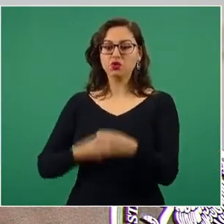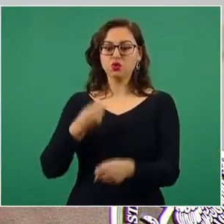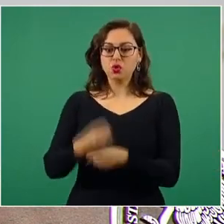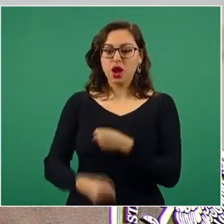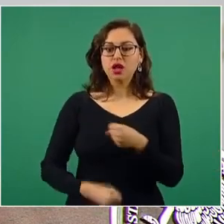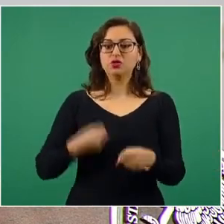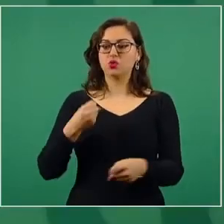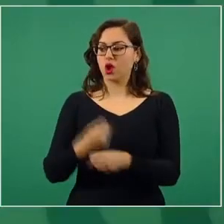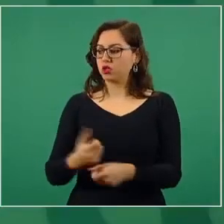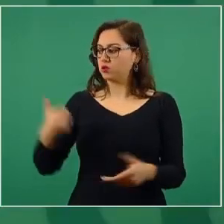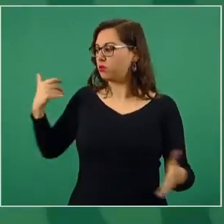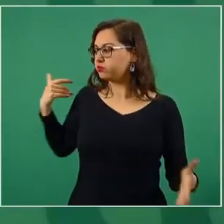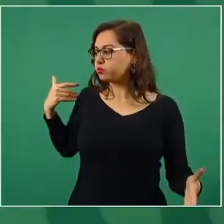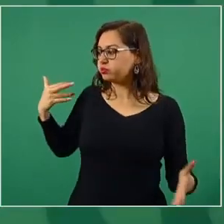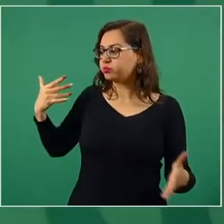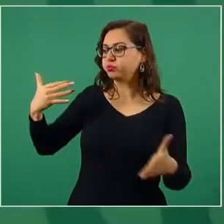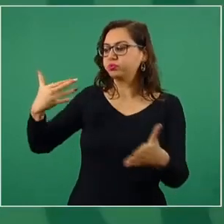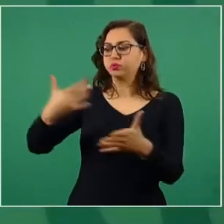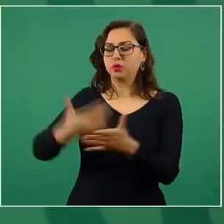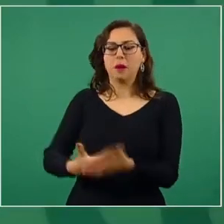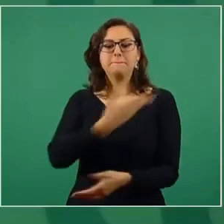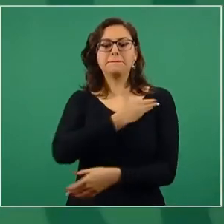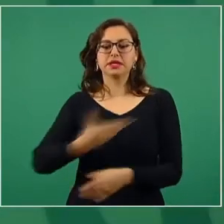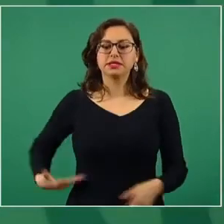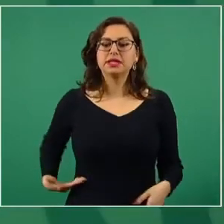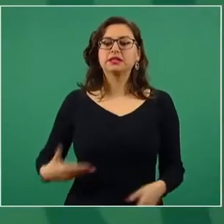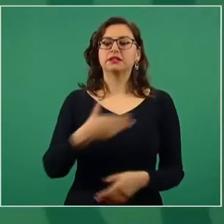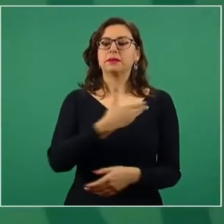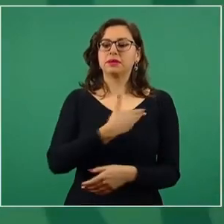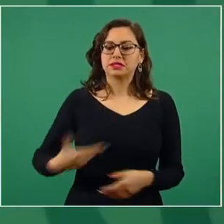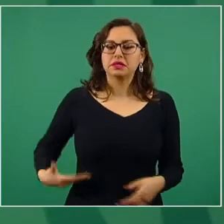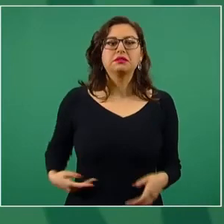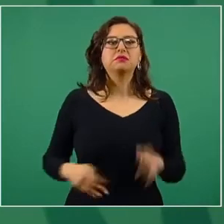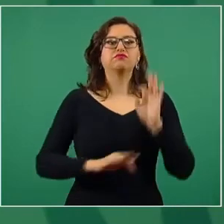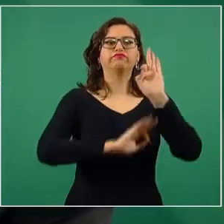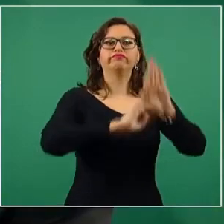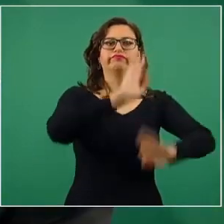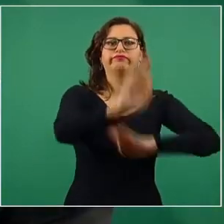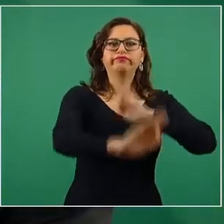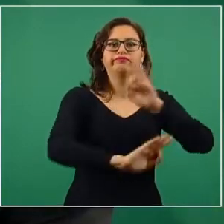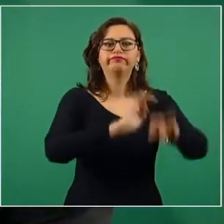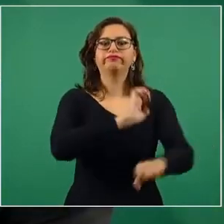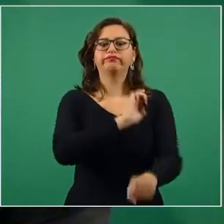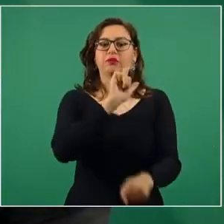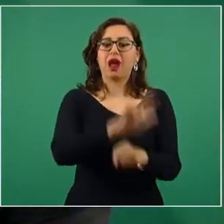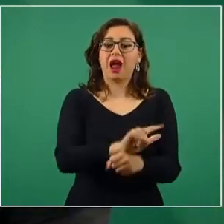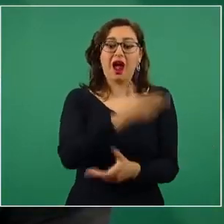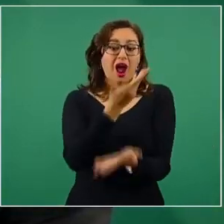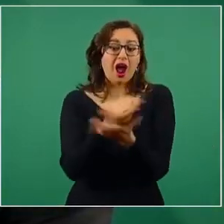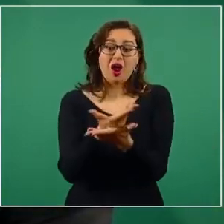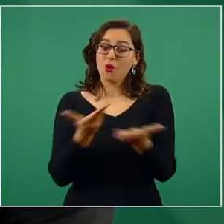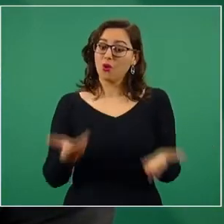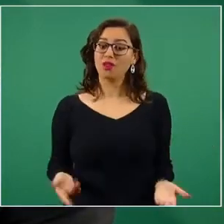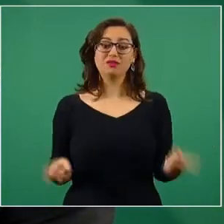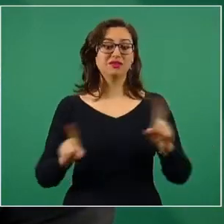tenían un trato muy especial. Entonces, ya cambiaron las cosas. Bueno, de